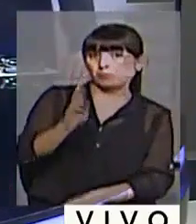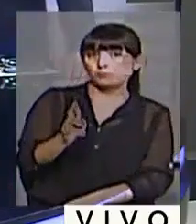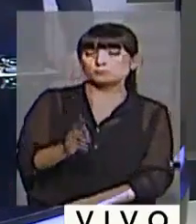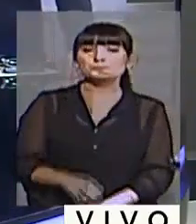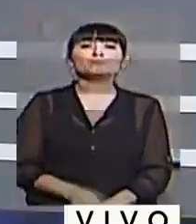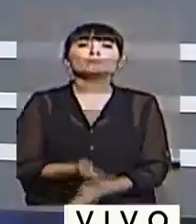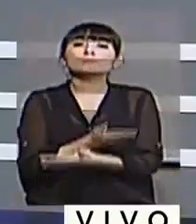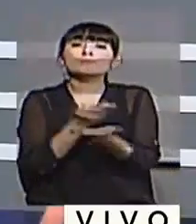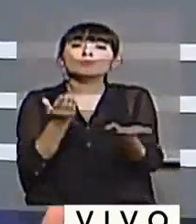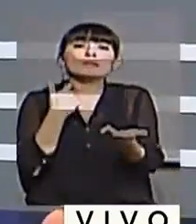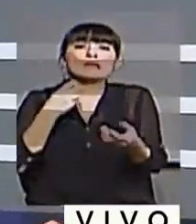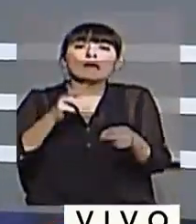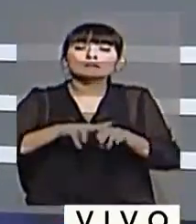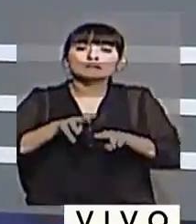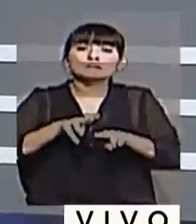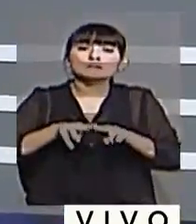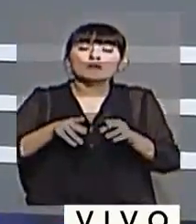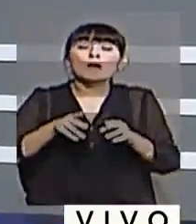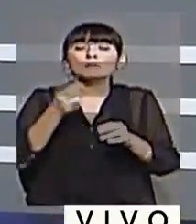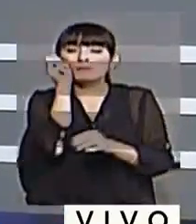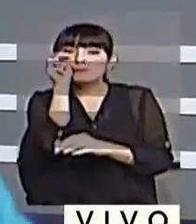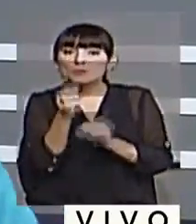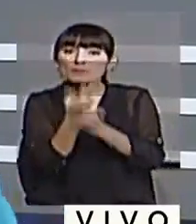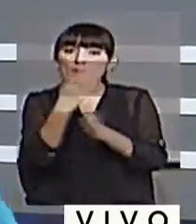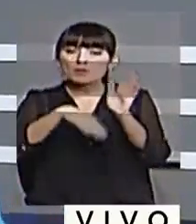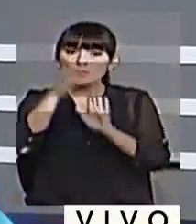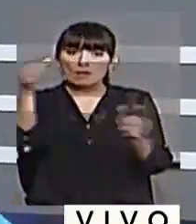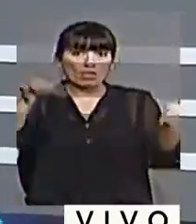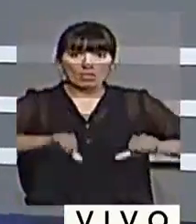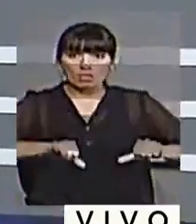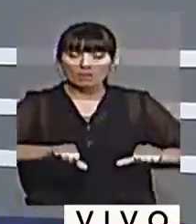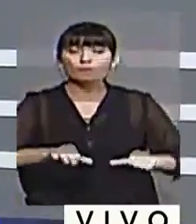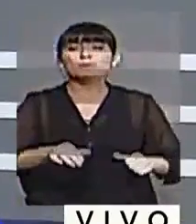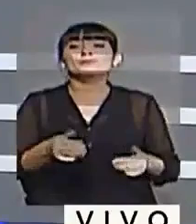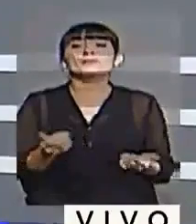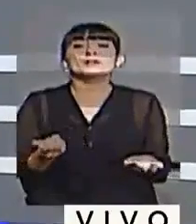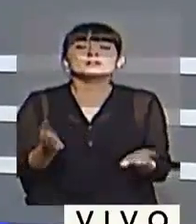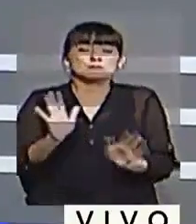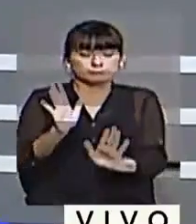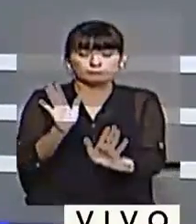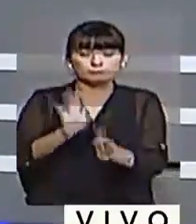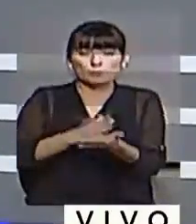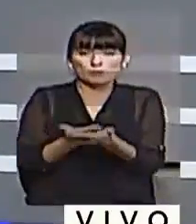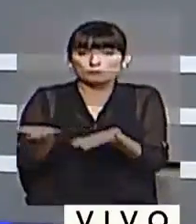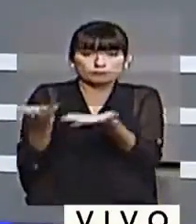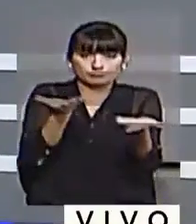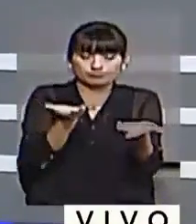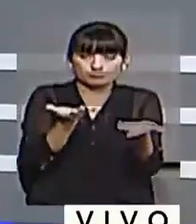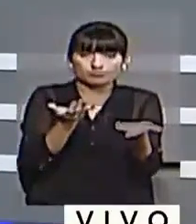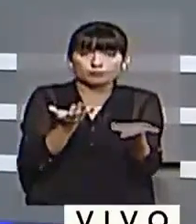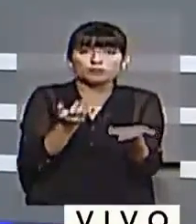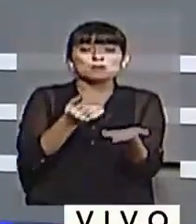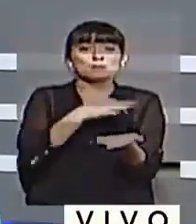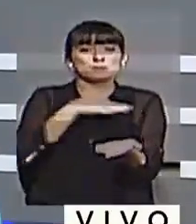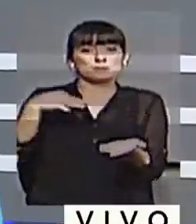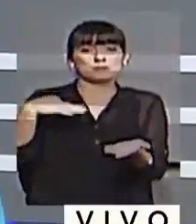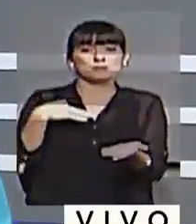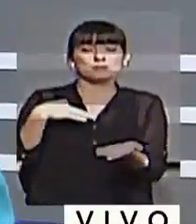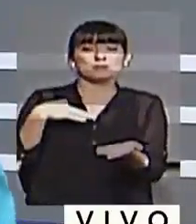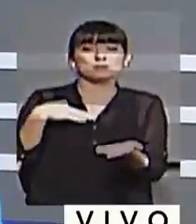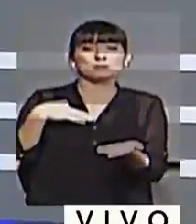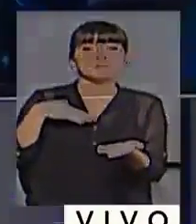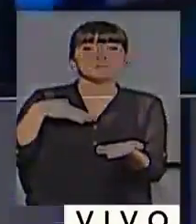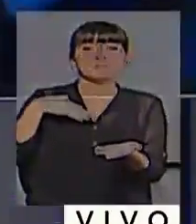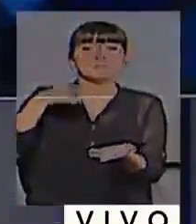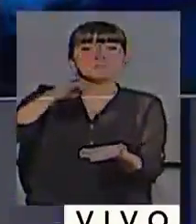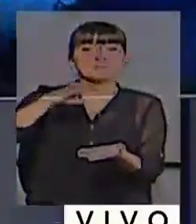Nueva Mayoría? A ver, dices que la quebraron. Pero mira, pongamos las cosas como están. El ministro Nicolás Aguirre, que es ministro del partido de